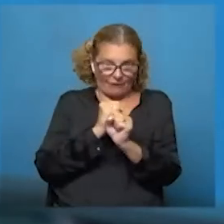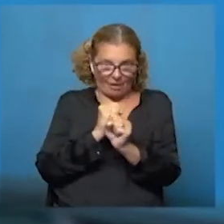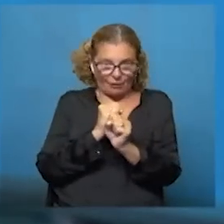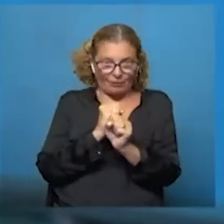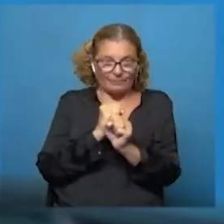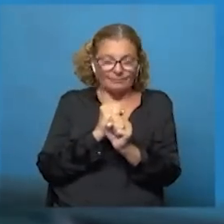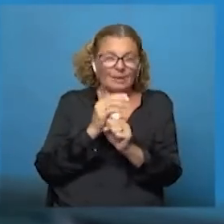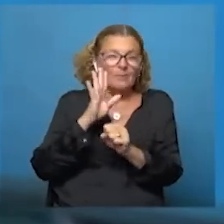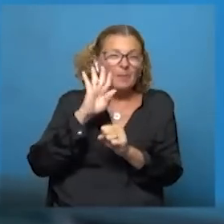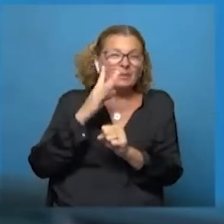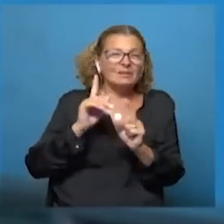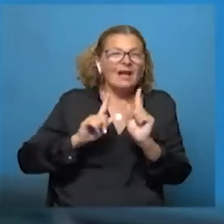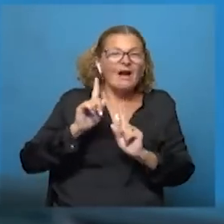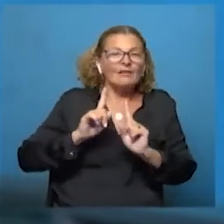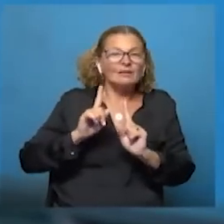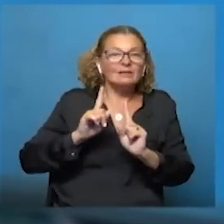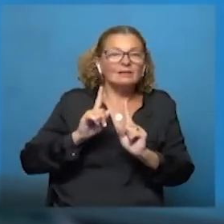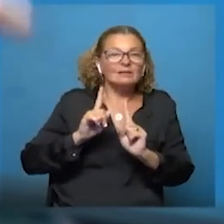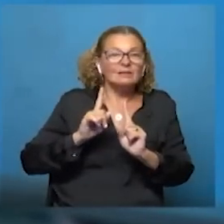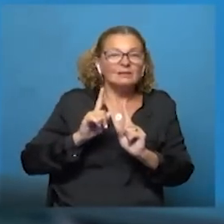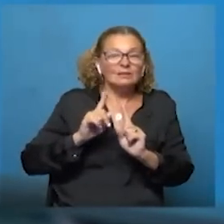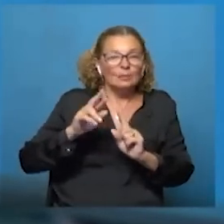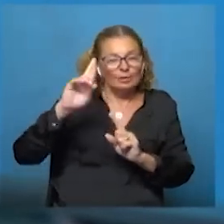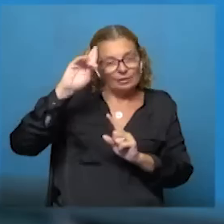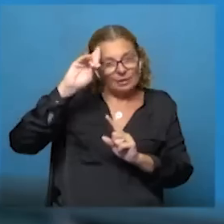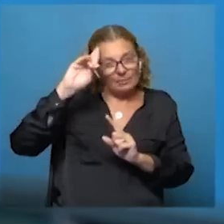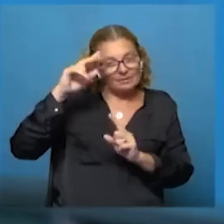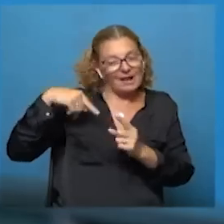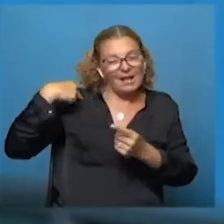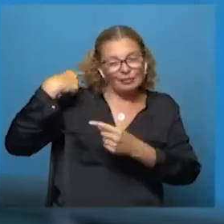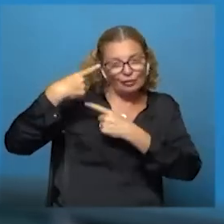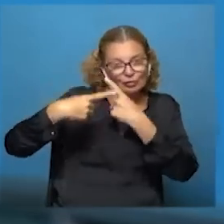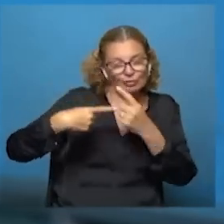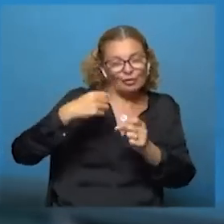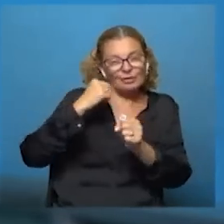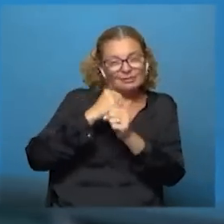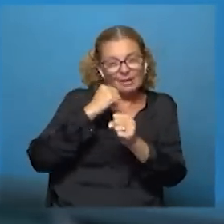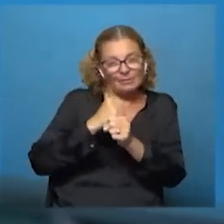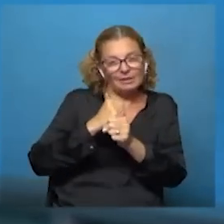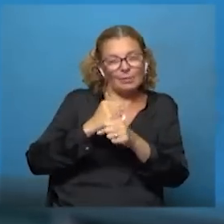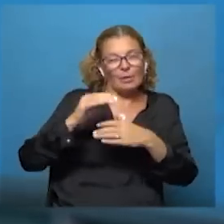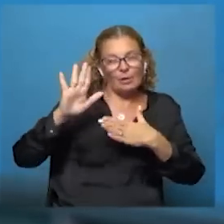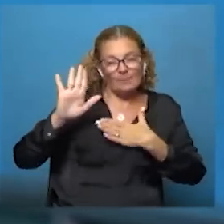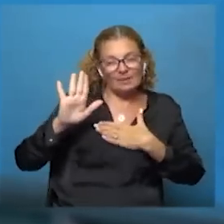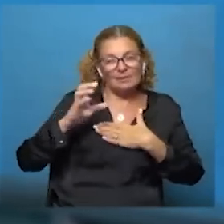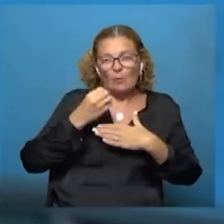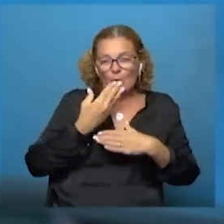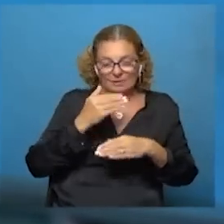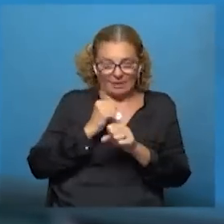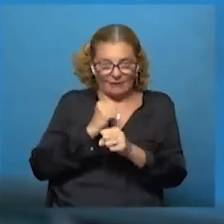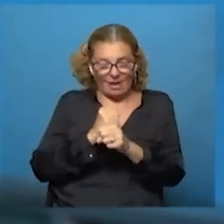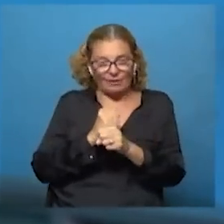Me parece que a veces es el respeto a las trayectorias al bajo al compromiso a la buena gestión